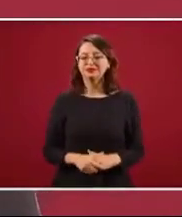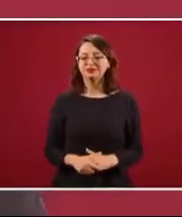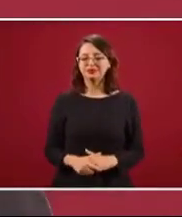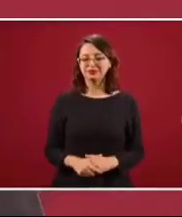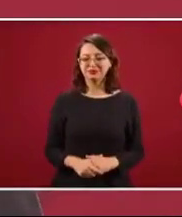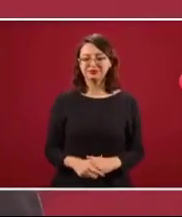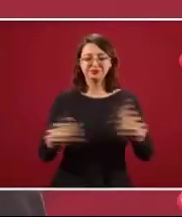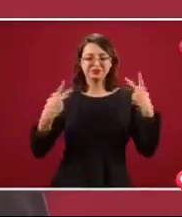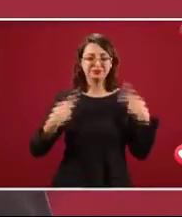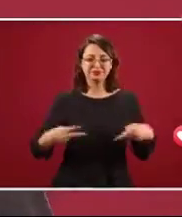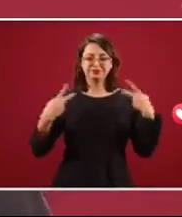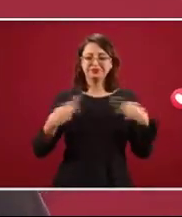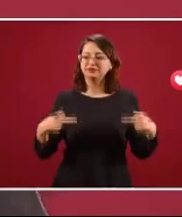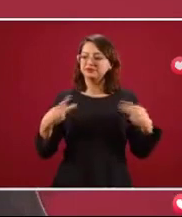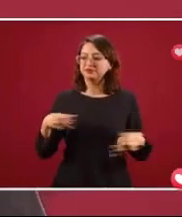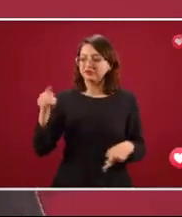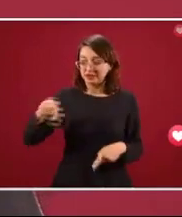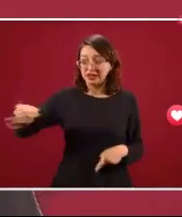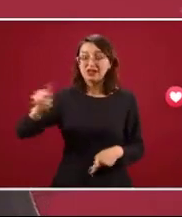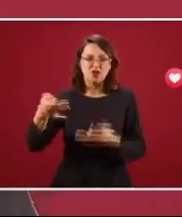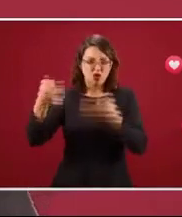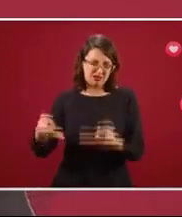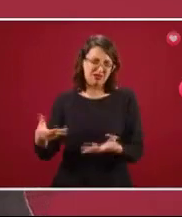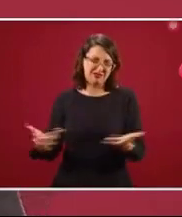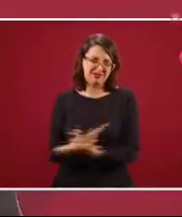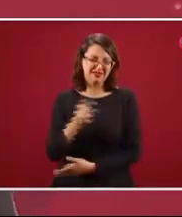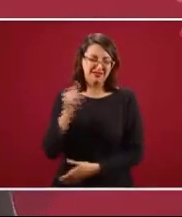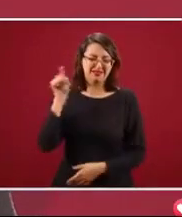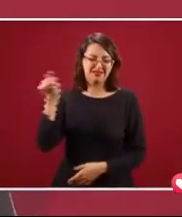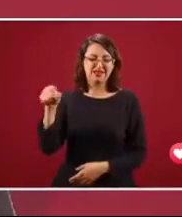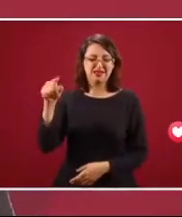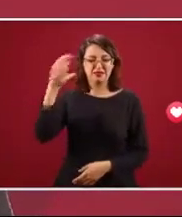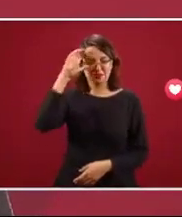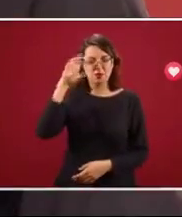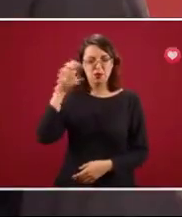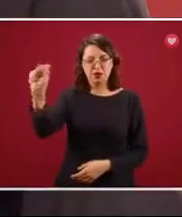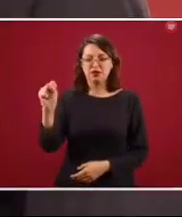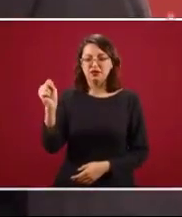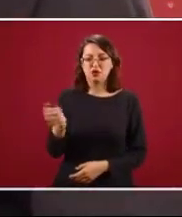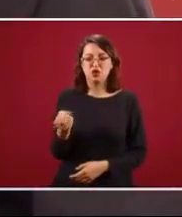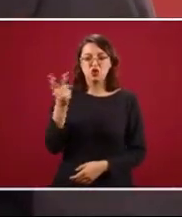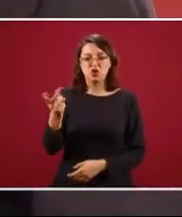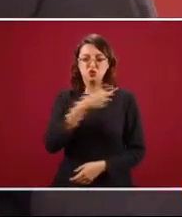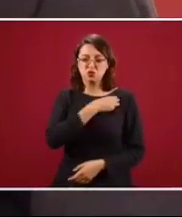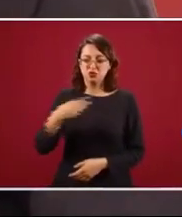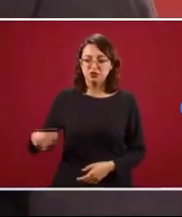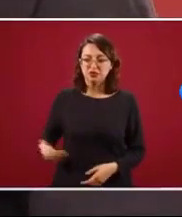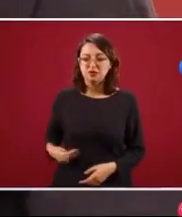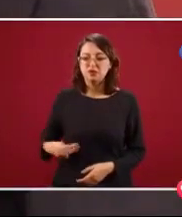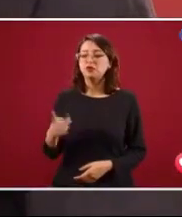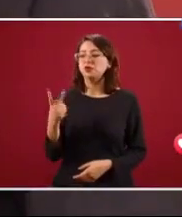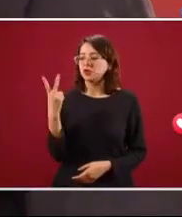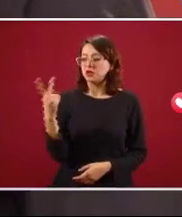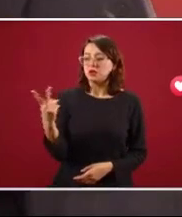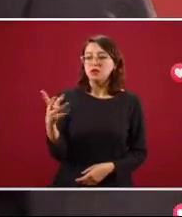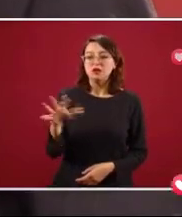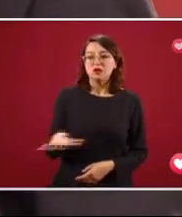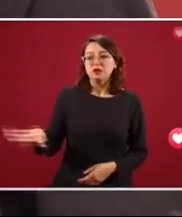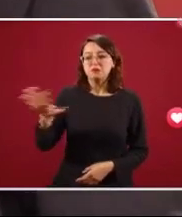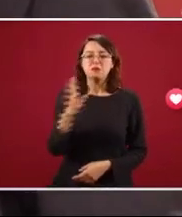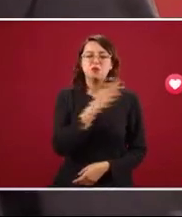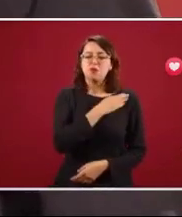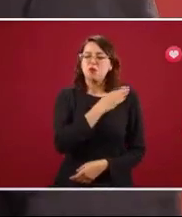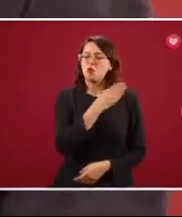la gente de ayala estaba de anenecuilco muy muy muy contenta y gente muy